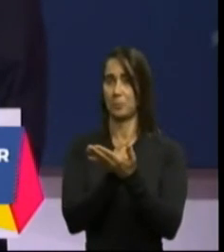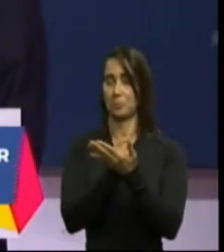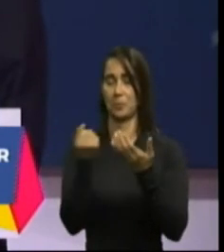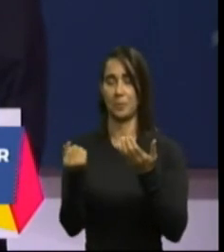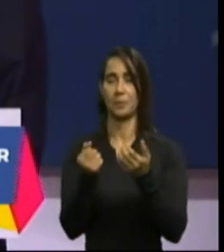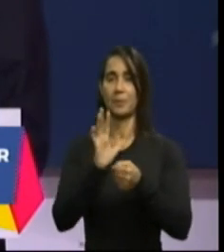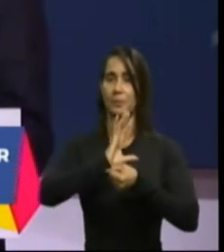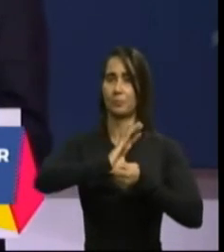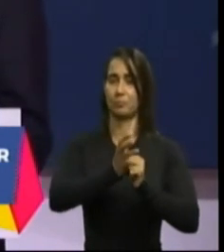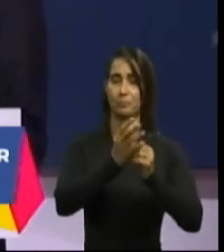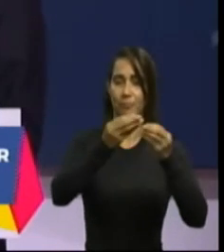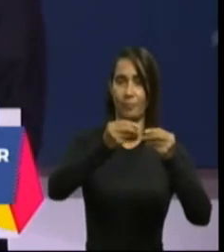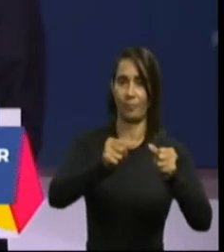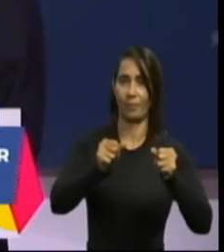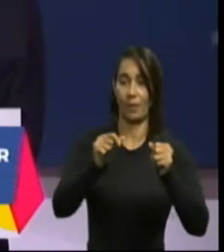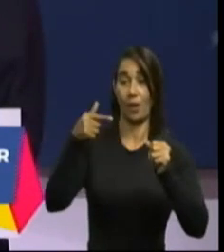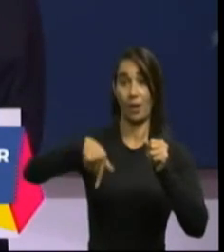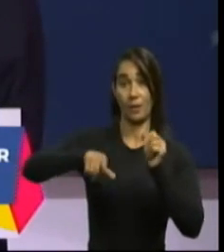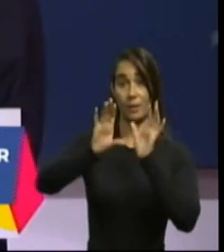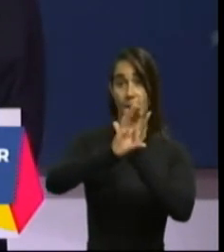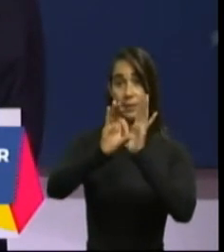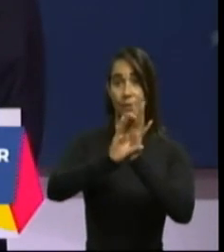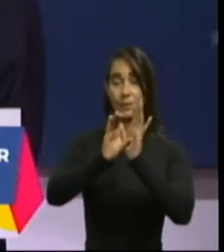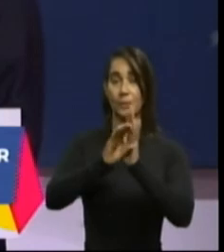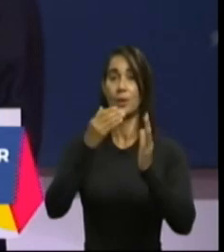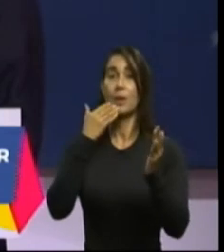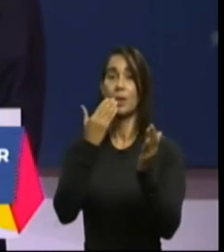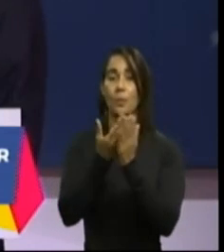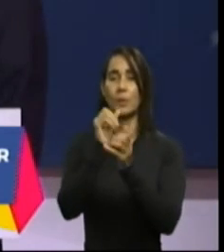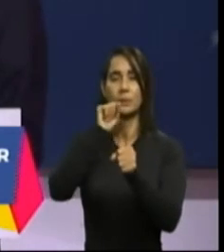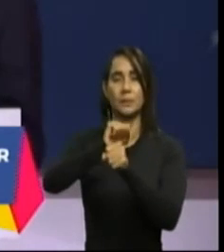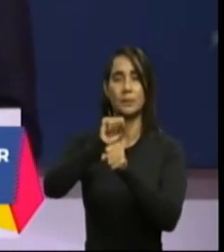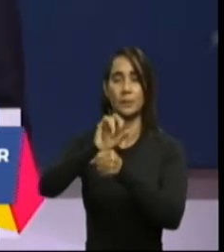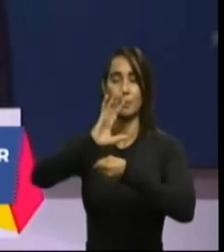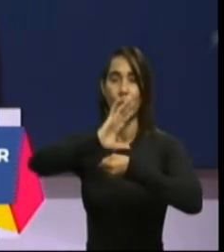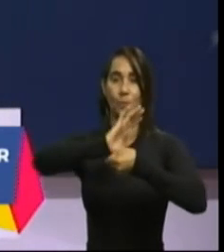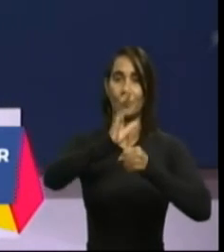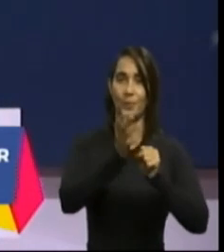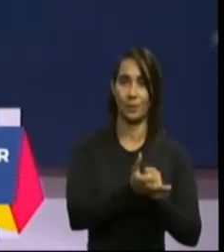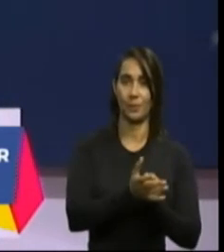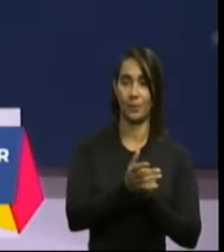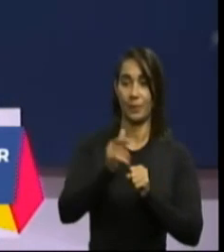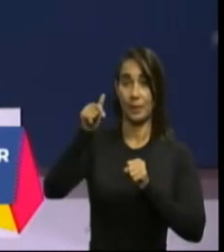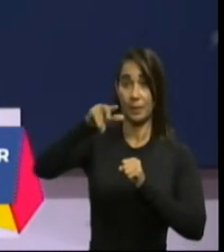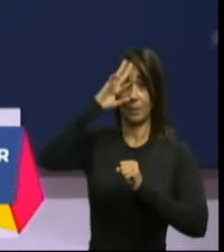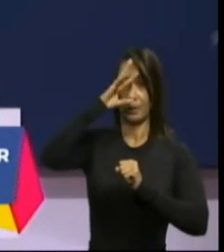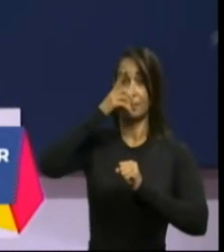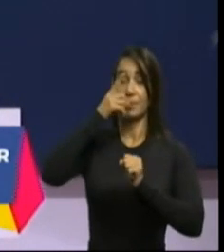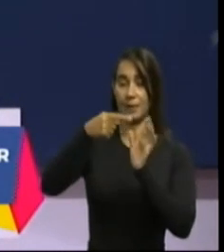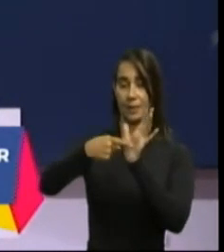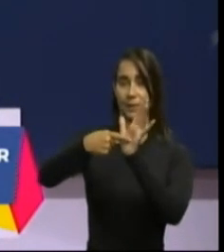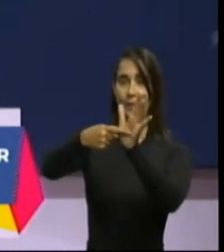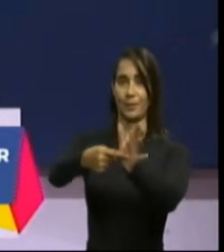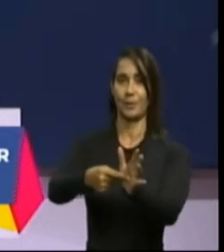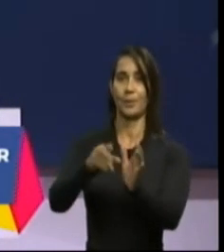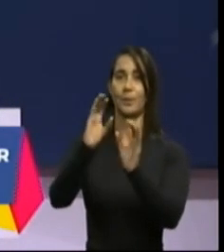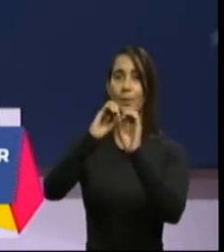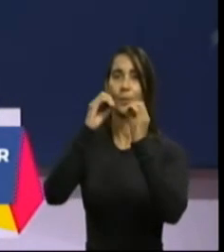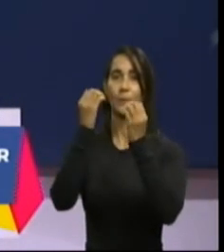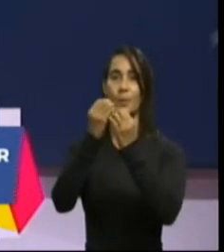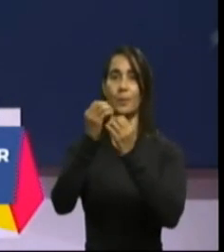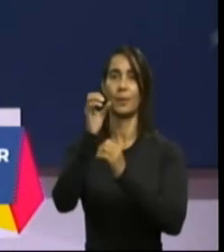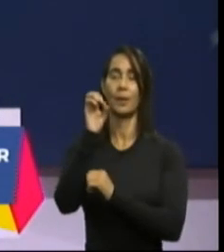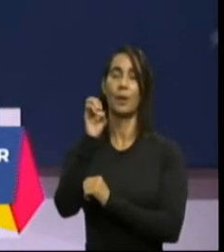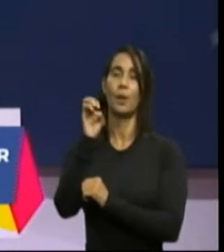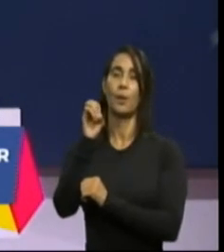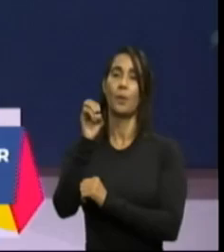mundial. Somos un ejemplo de buena gestión de la pandemia, por lo que hemos sido reconocidos recientemente por la Organización